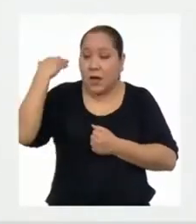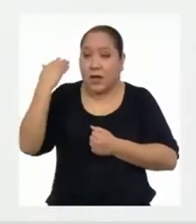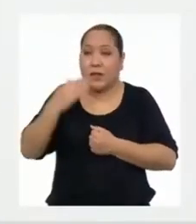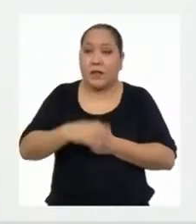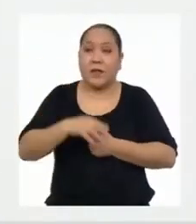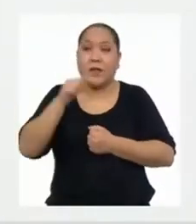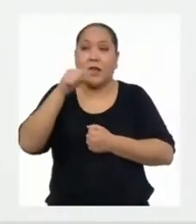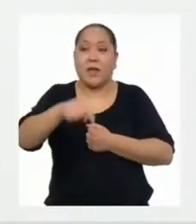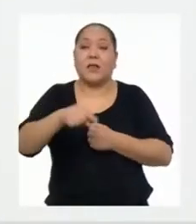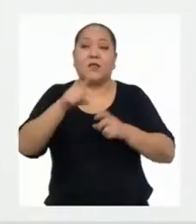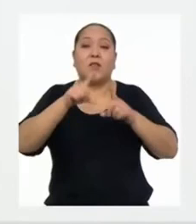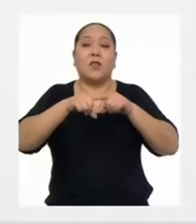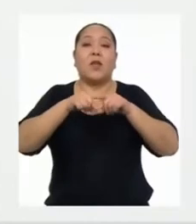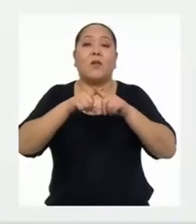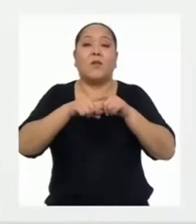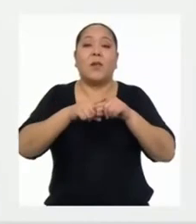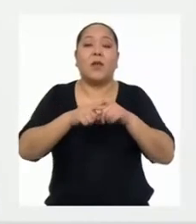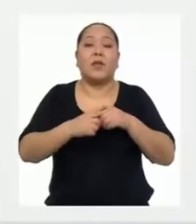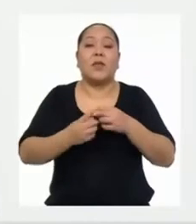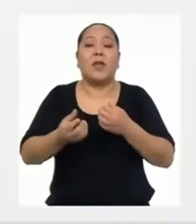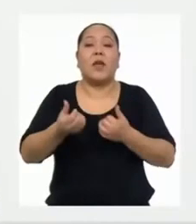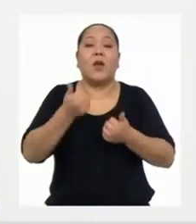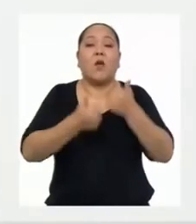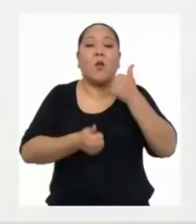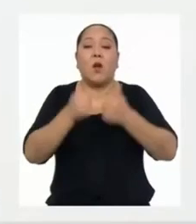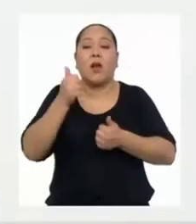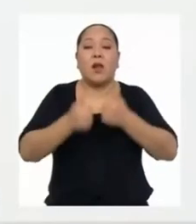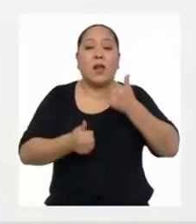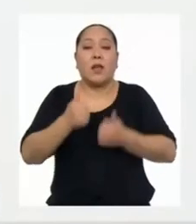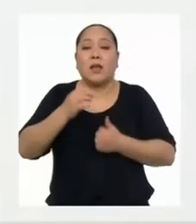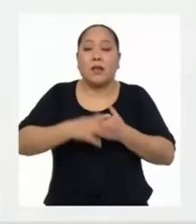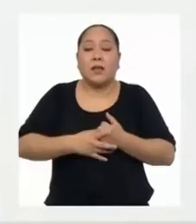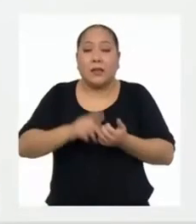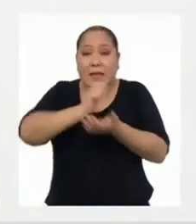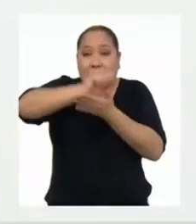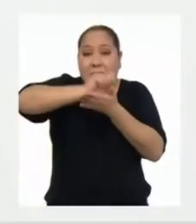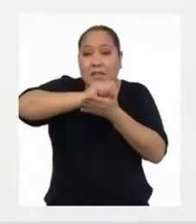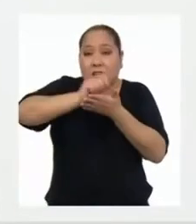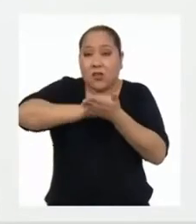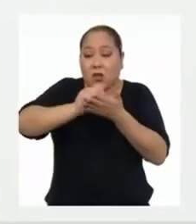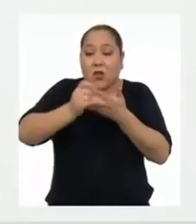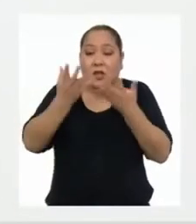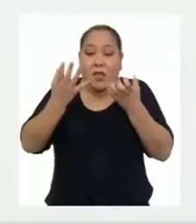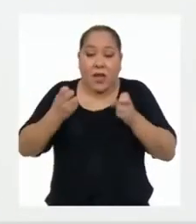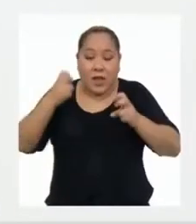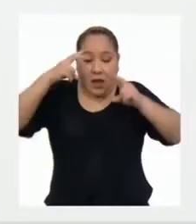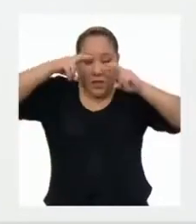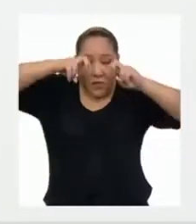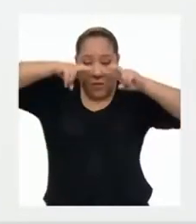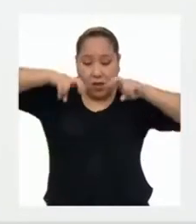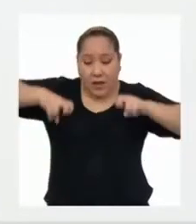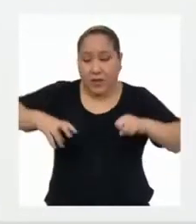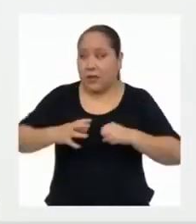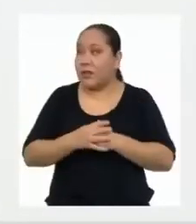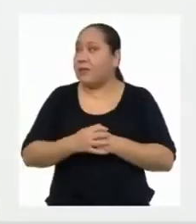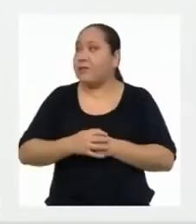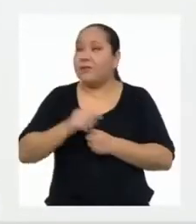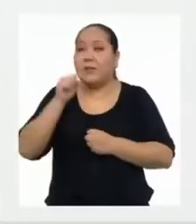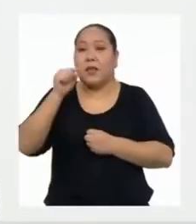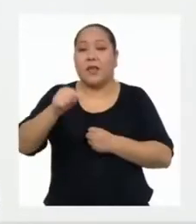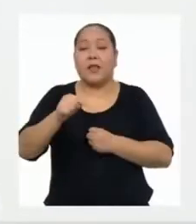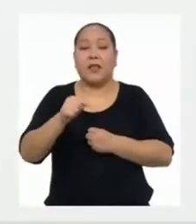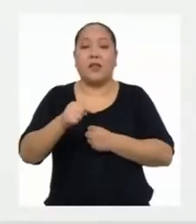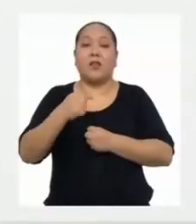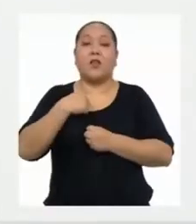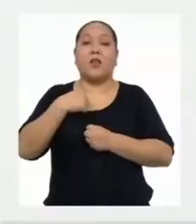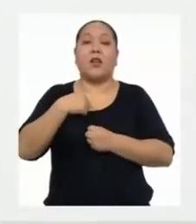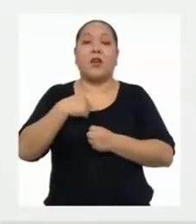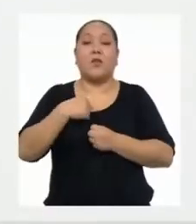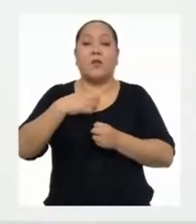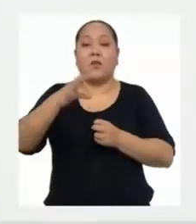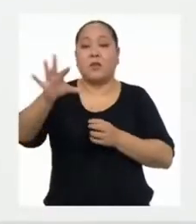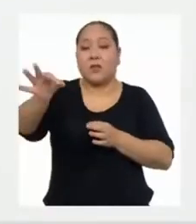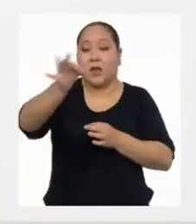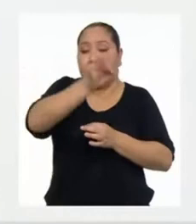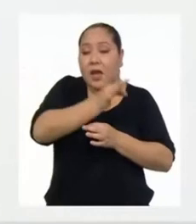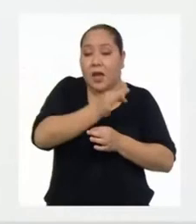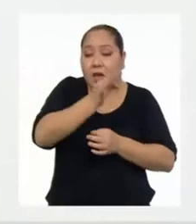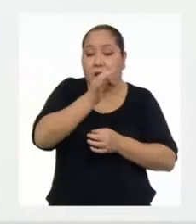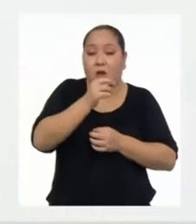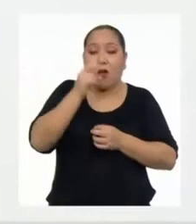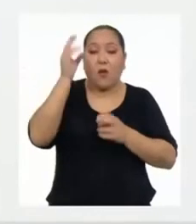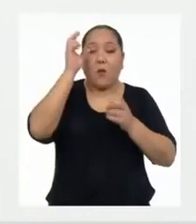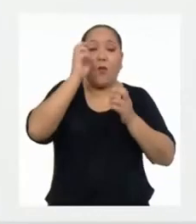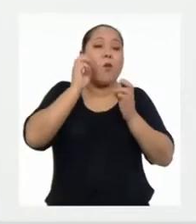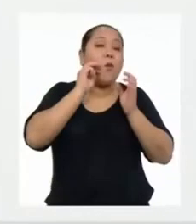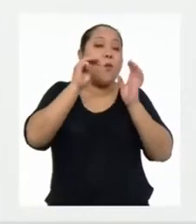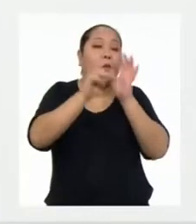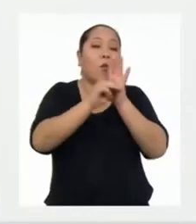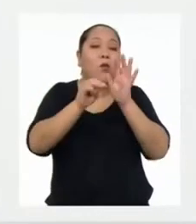eso depende de lo que el autor finalmente decida analizar. En el artículo que hemos tomado como modelo, la